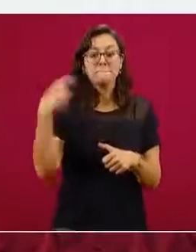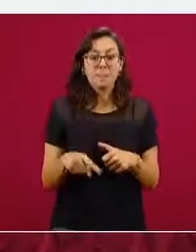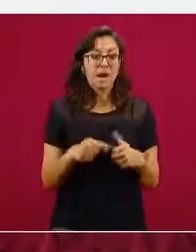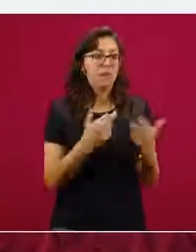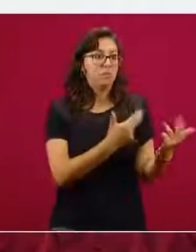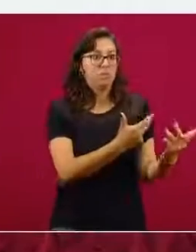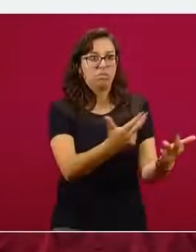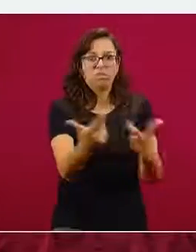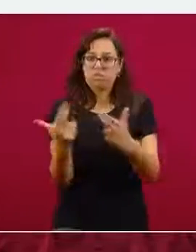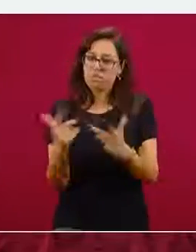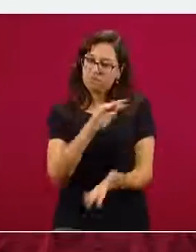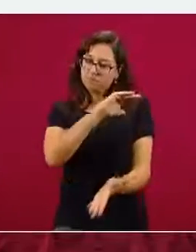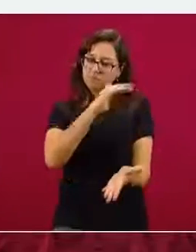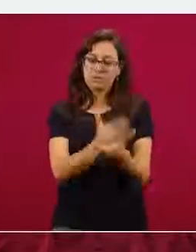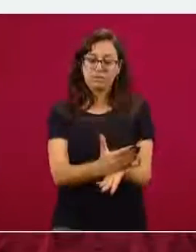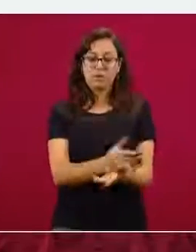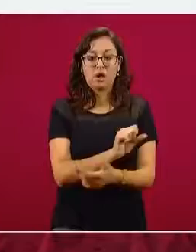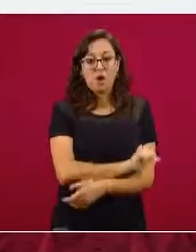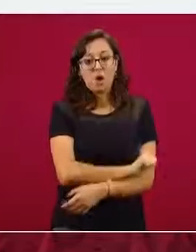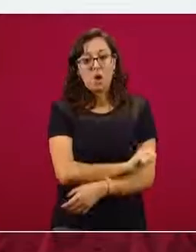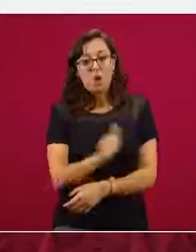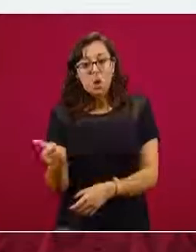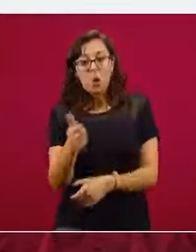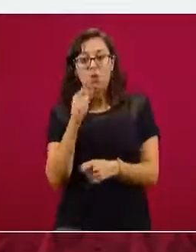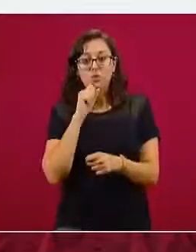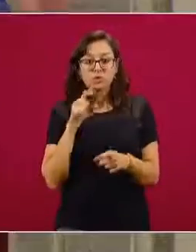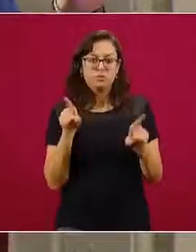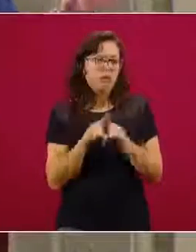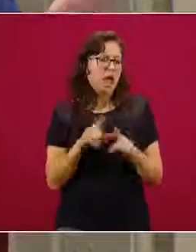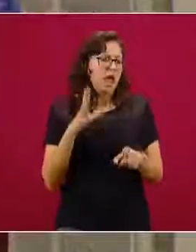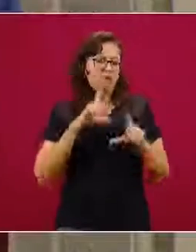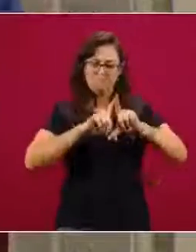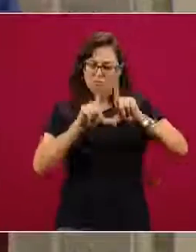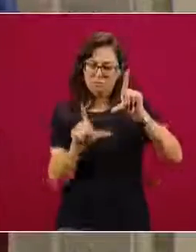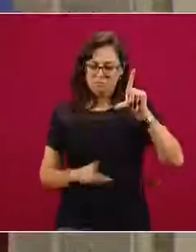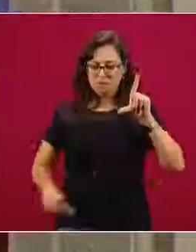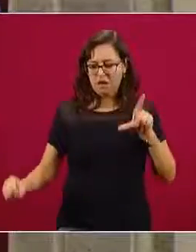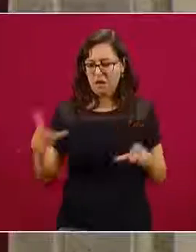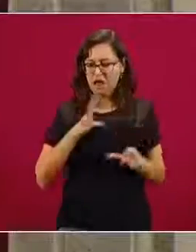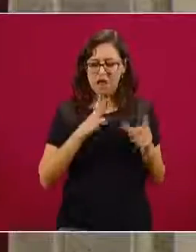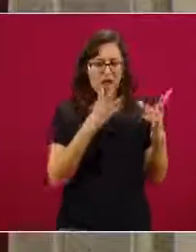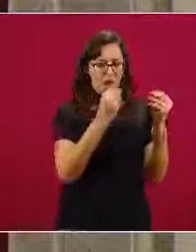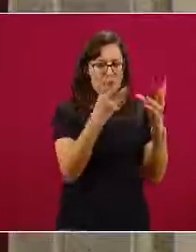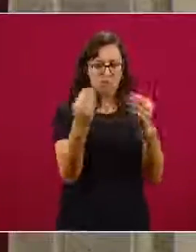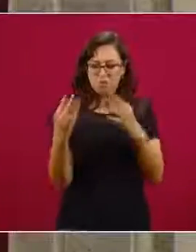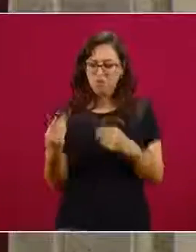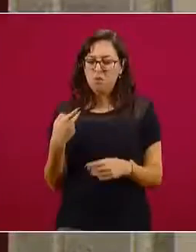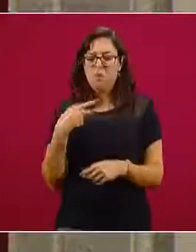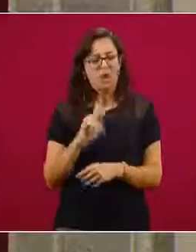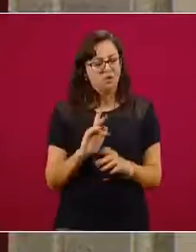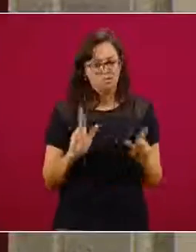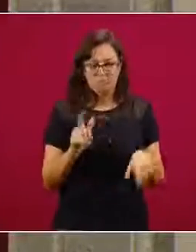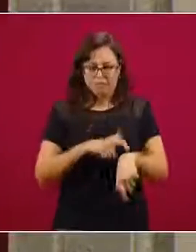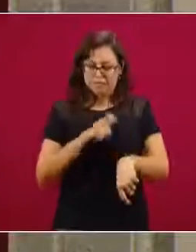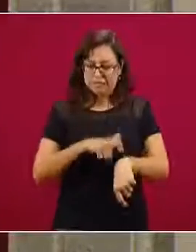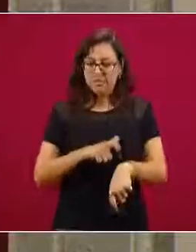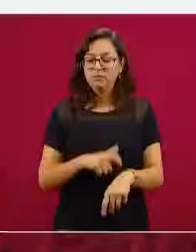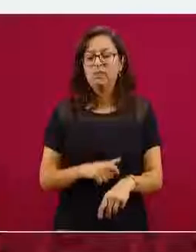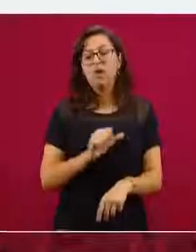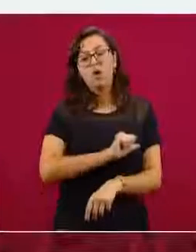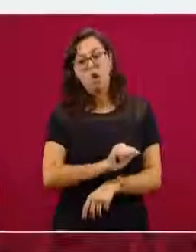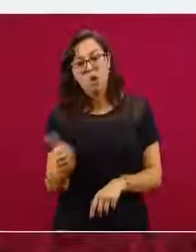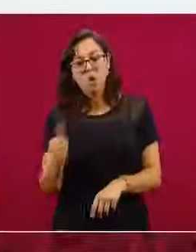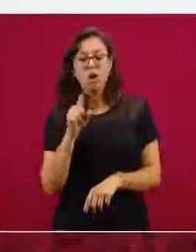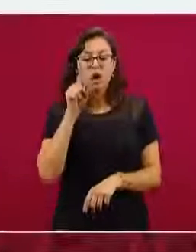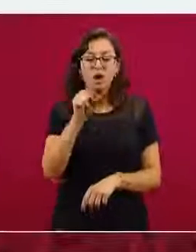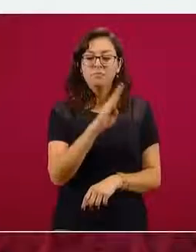del territorio. Y el otro caso que quiero platicar, hay muchos, pero tampoco quiero abusar del tiempo. El otro caso es en Los Cabos,